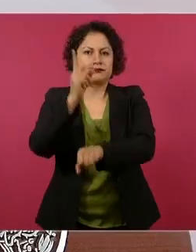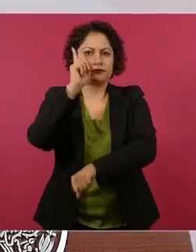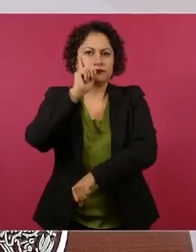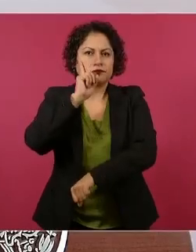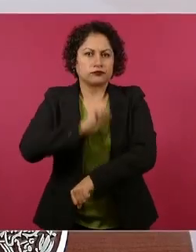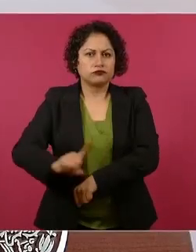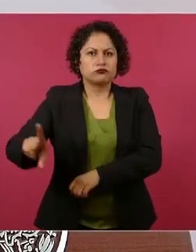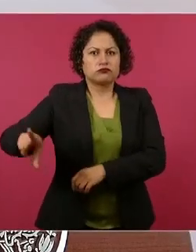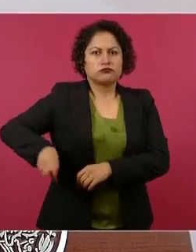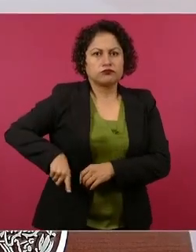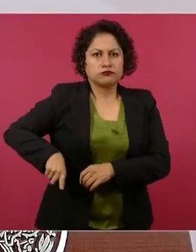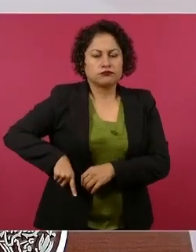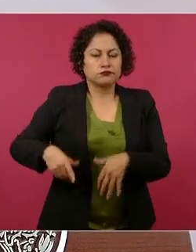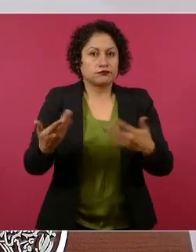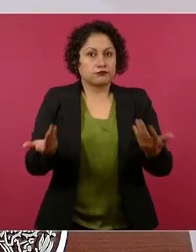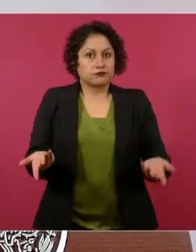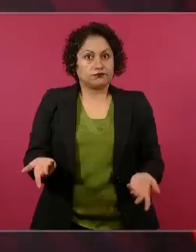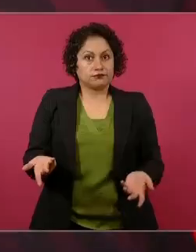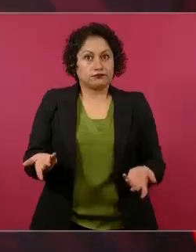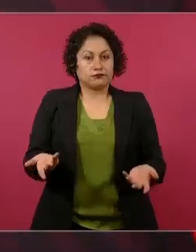No cabe duda que esto